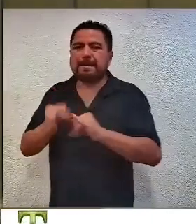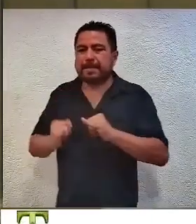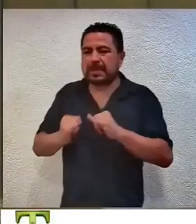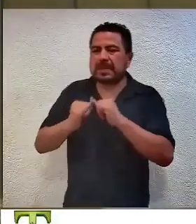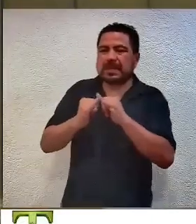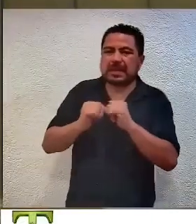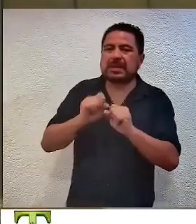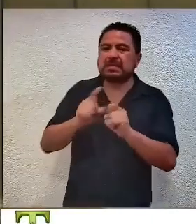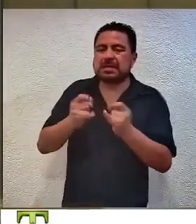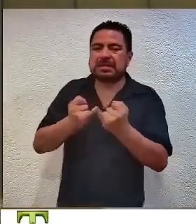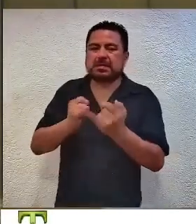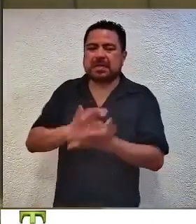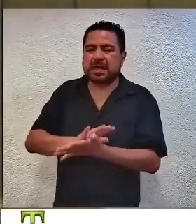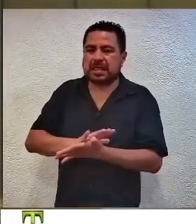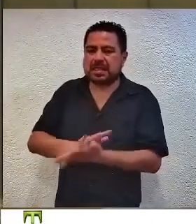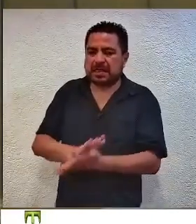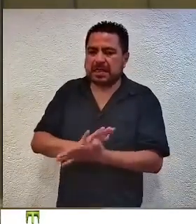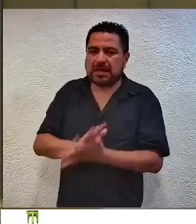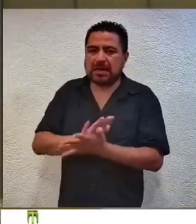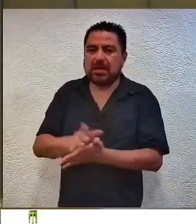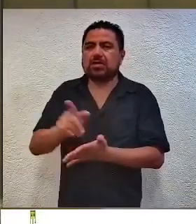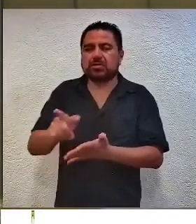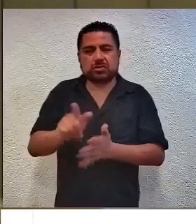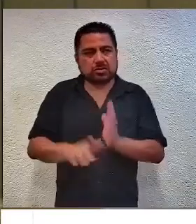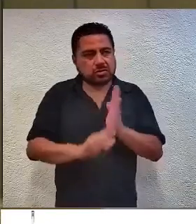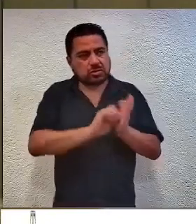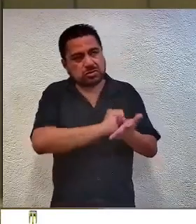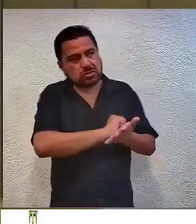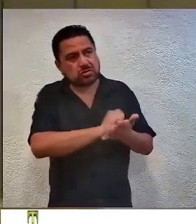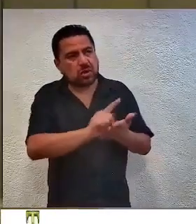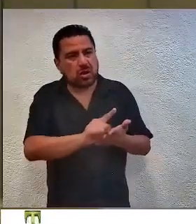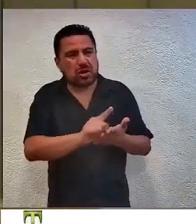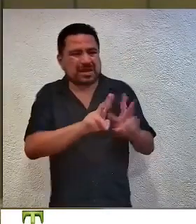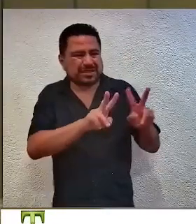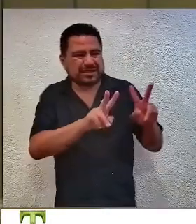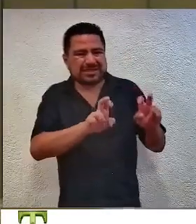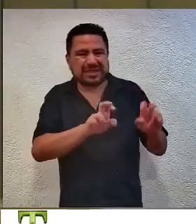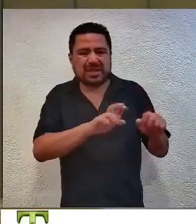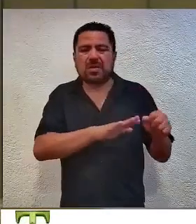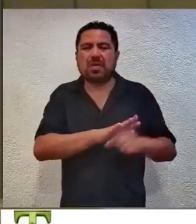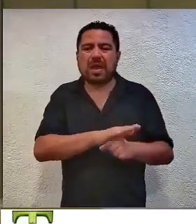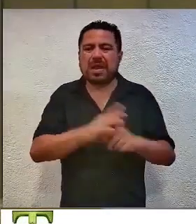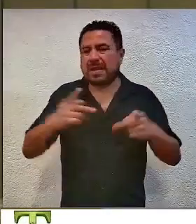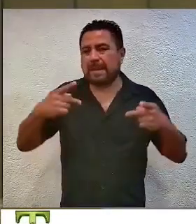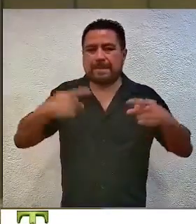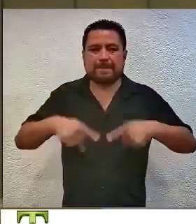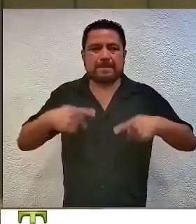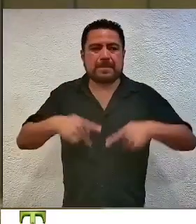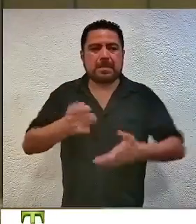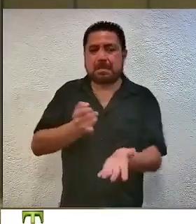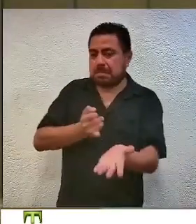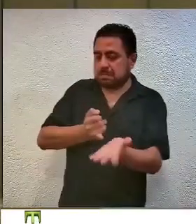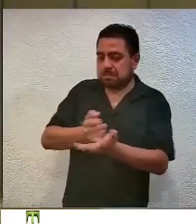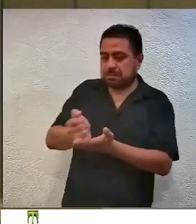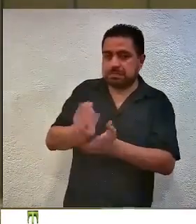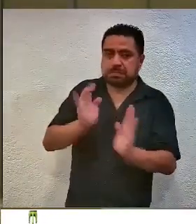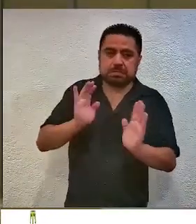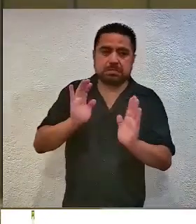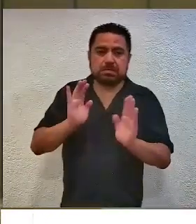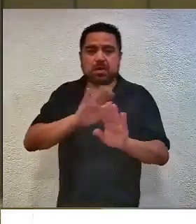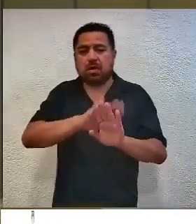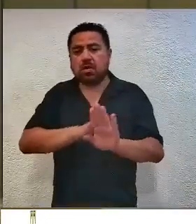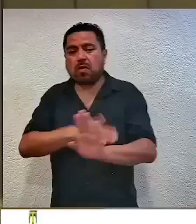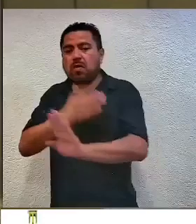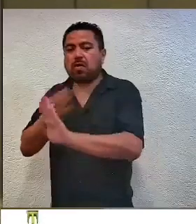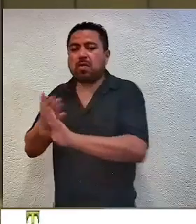y discriminación, solicitando en aquel asunto la quejosa que se determinara en contra